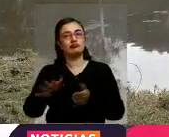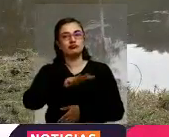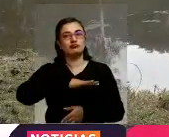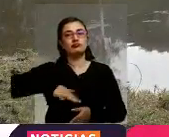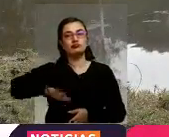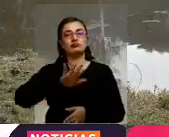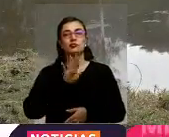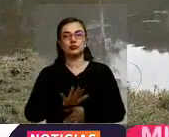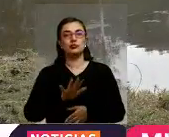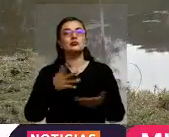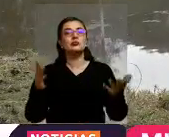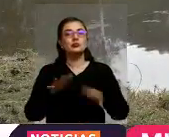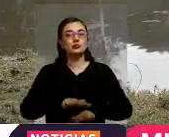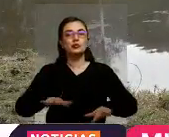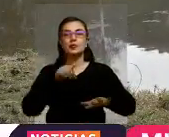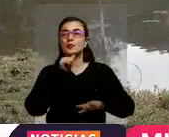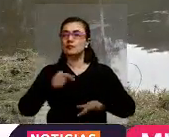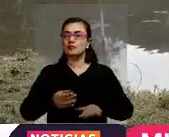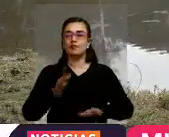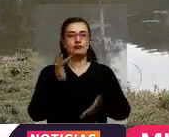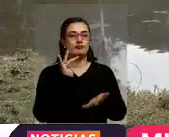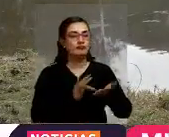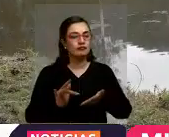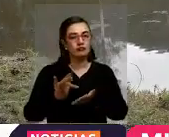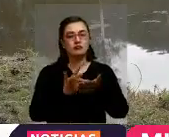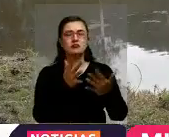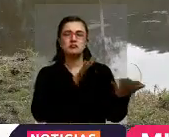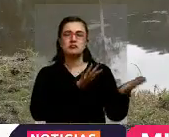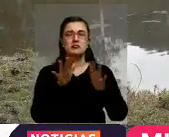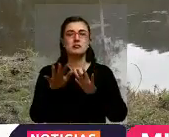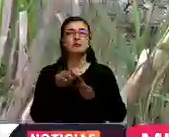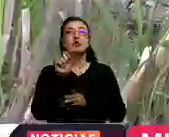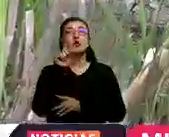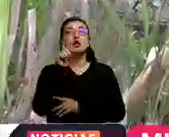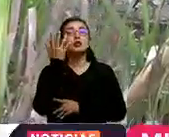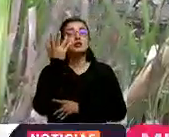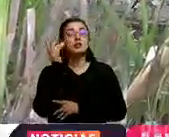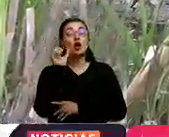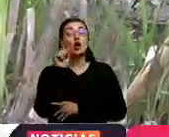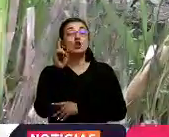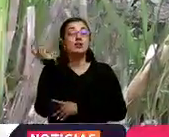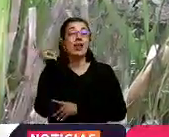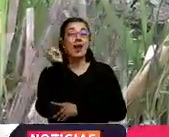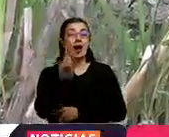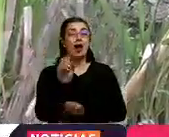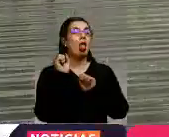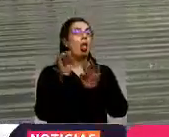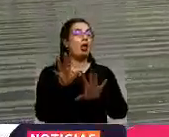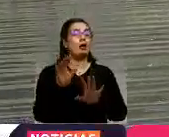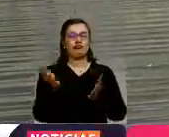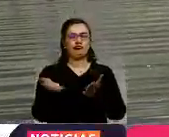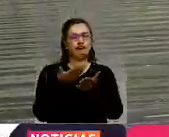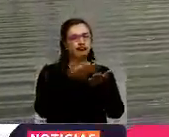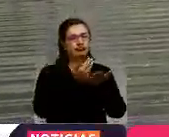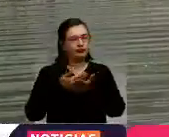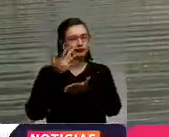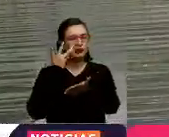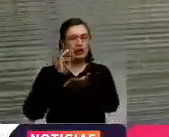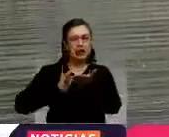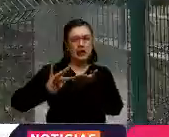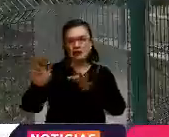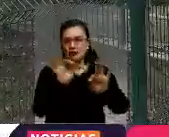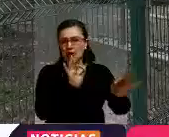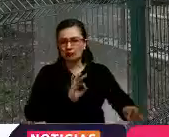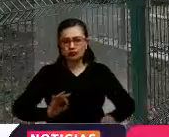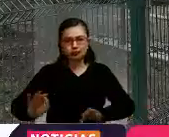encuentra ubicado en la Trinidad. Este llevaba aproximadamente 11 años abandonados. Se trabajó en la limpieza del cuerpo de agua y en la instalación de una